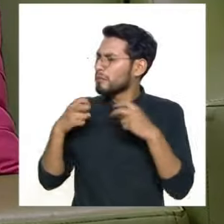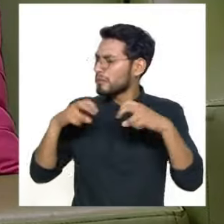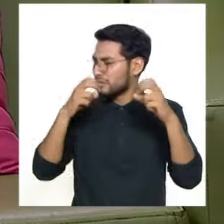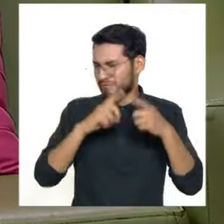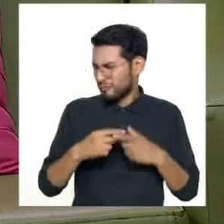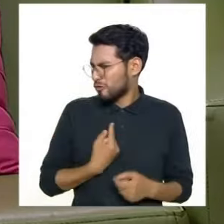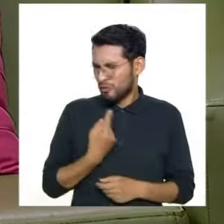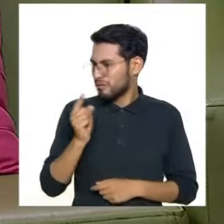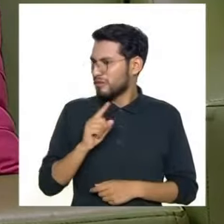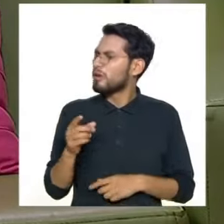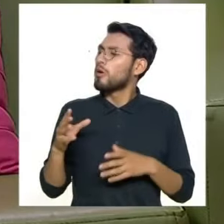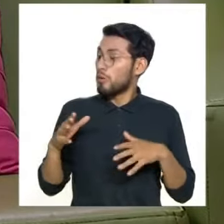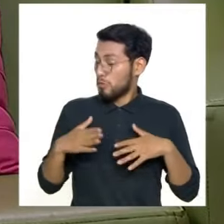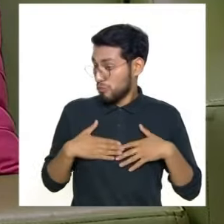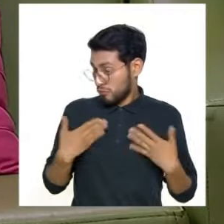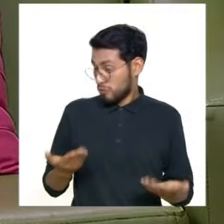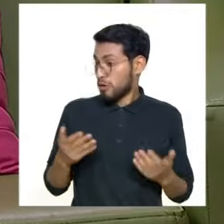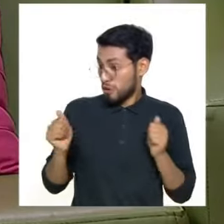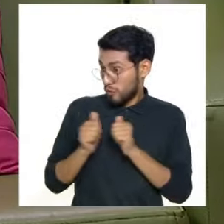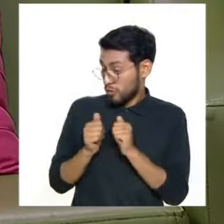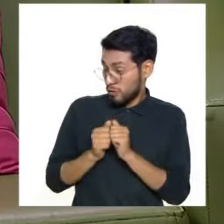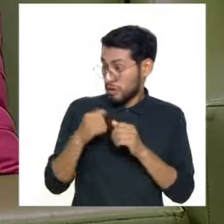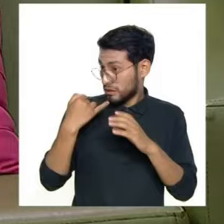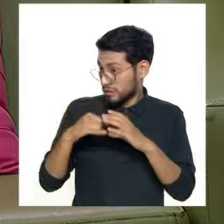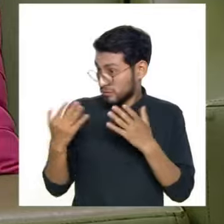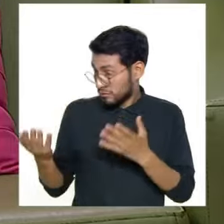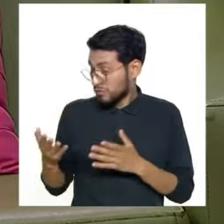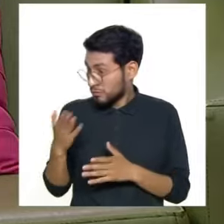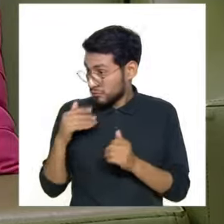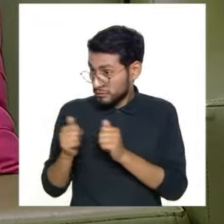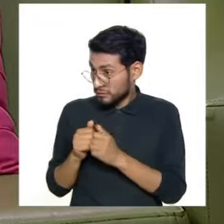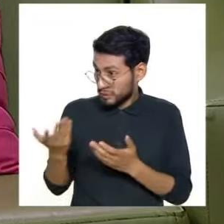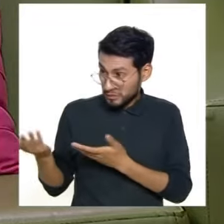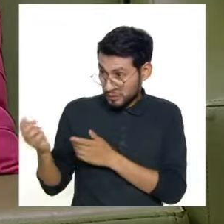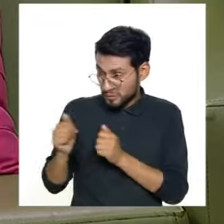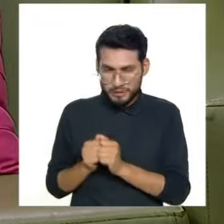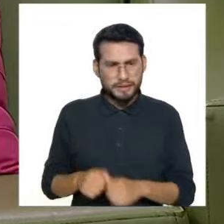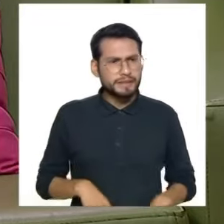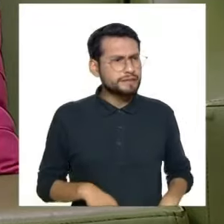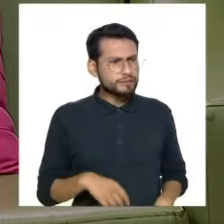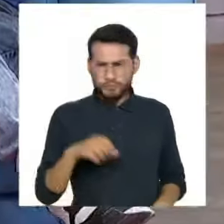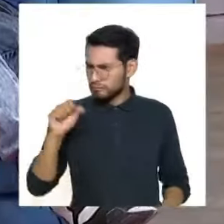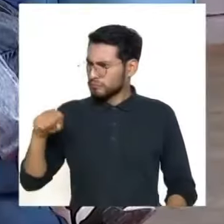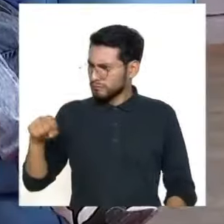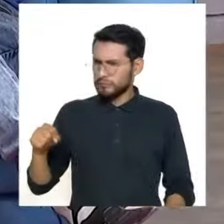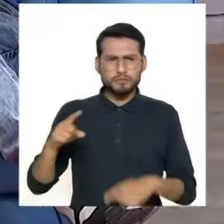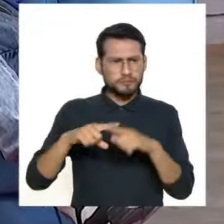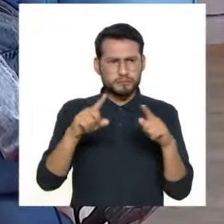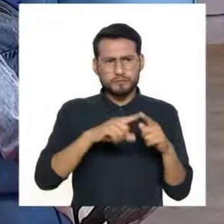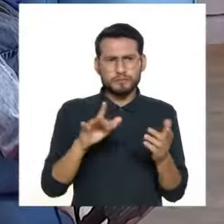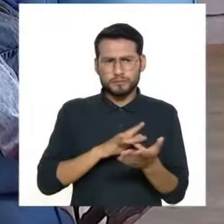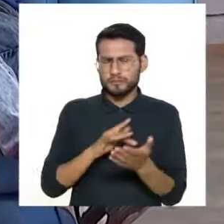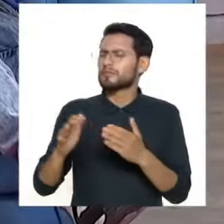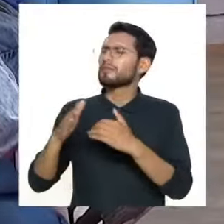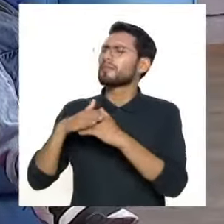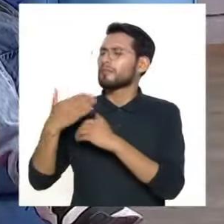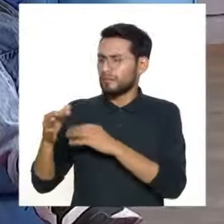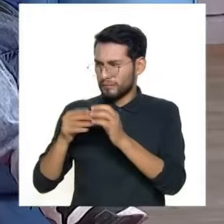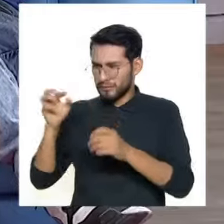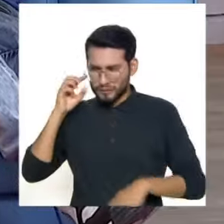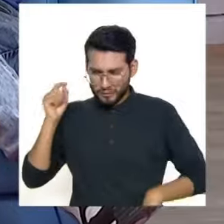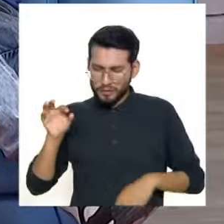no quiero ir sola puedo conseguir un acompañante por internet tamb mí que me pero sí claro Hay algunos distintos aplicativos después le decimos a